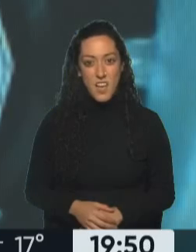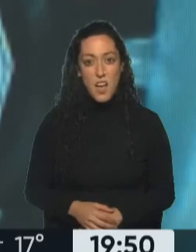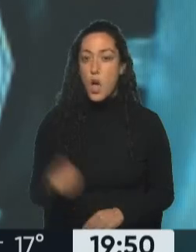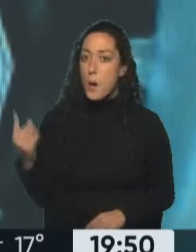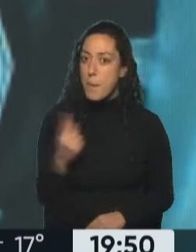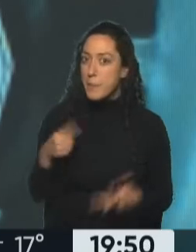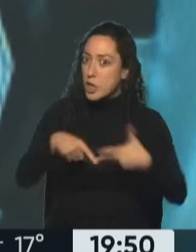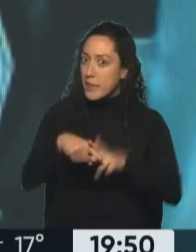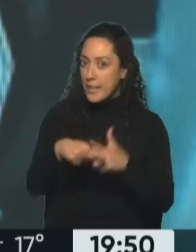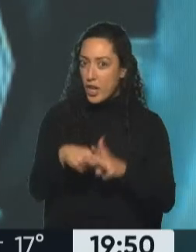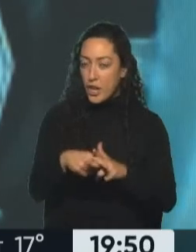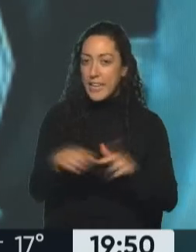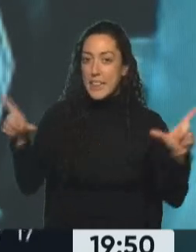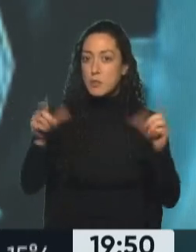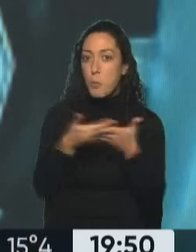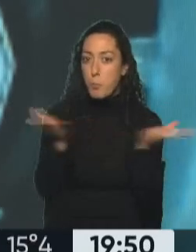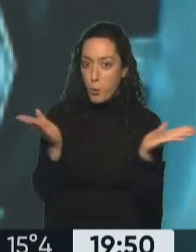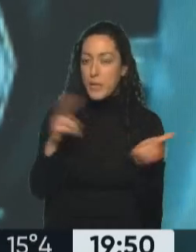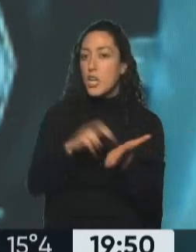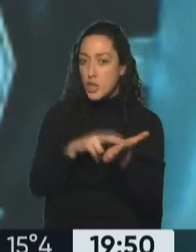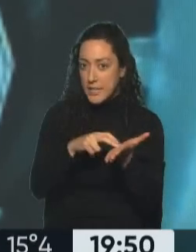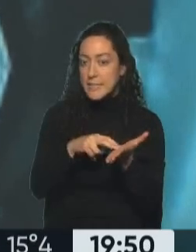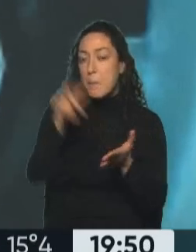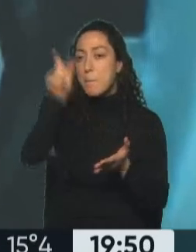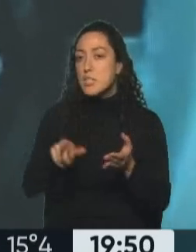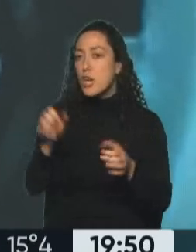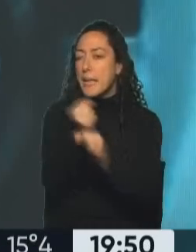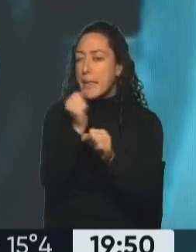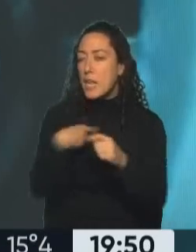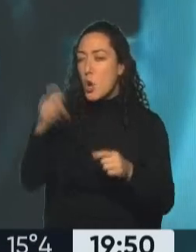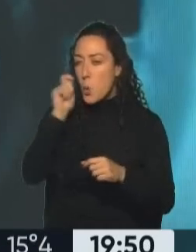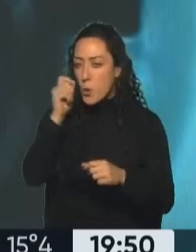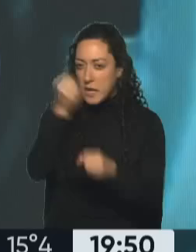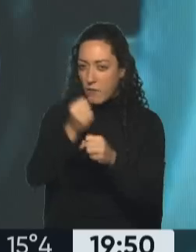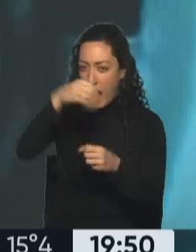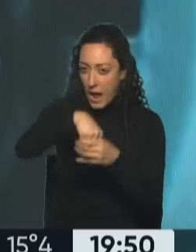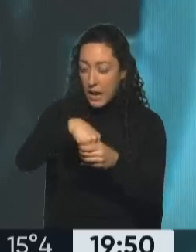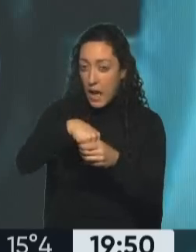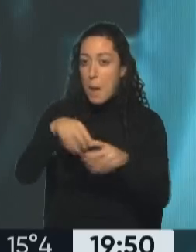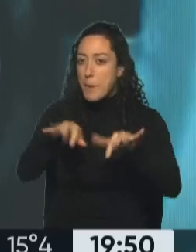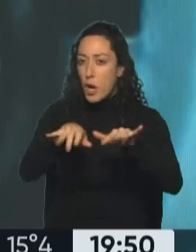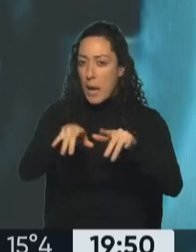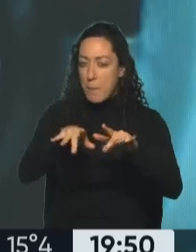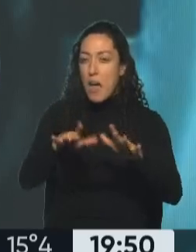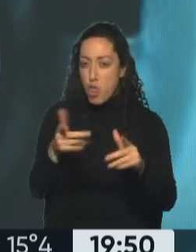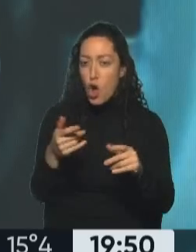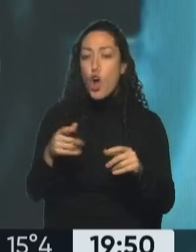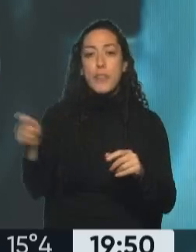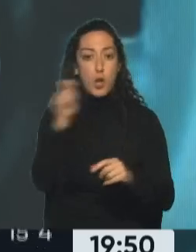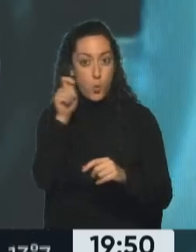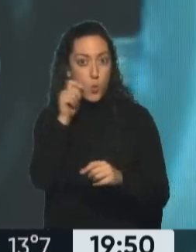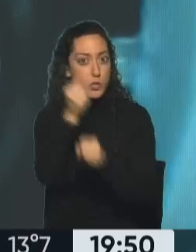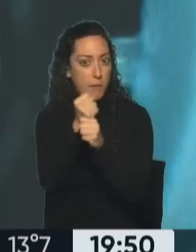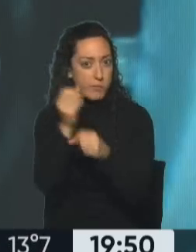Momento de tecnología en Televisión Pública Noticias. Un ingeniero de Google, puntualmente un programador de software del gigante